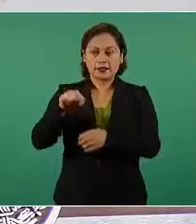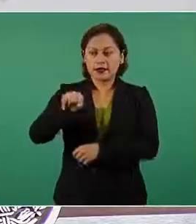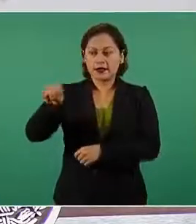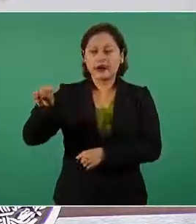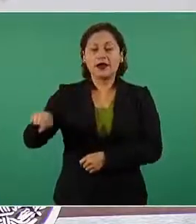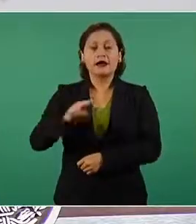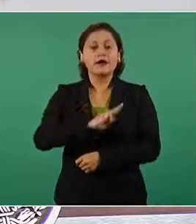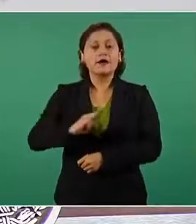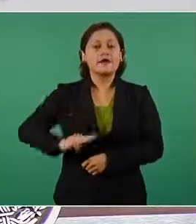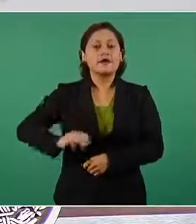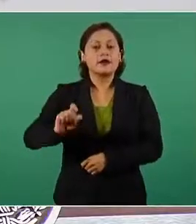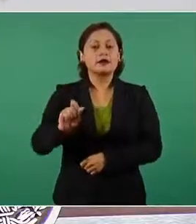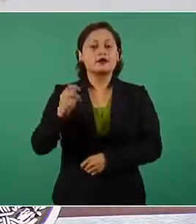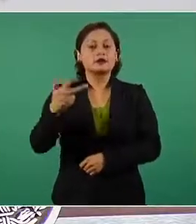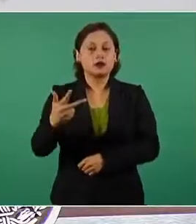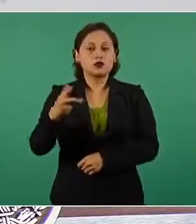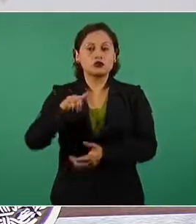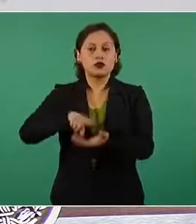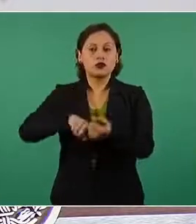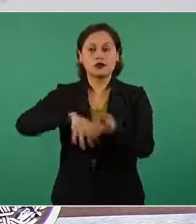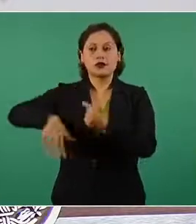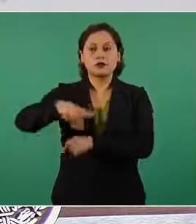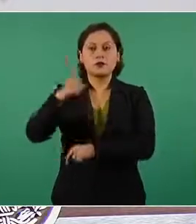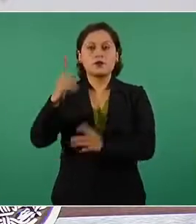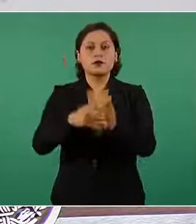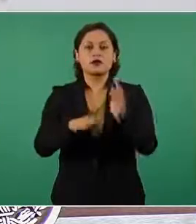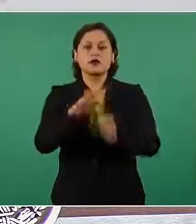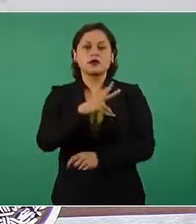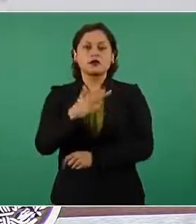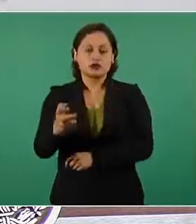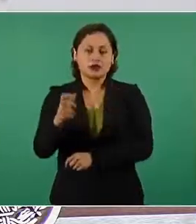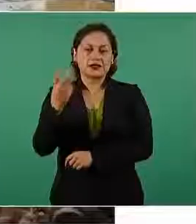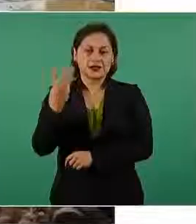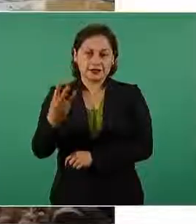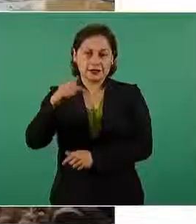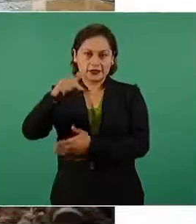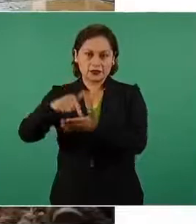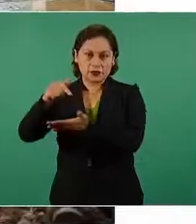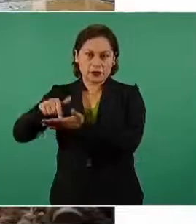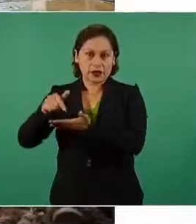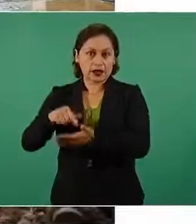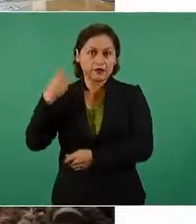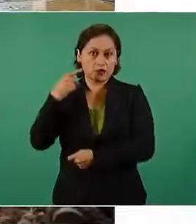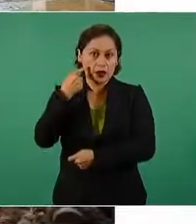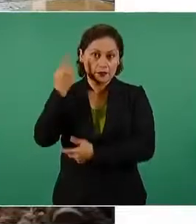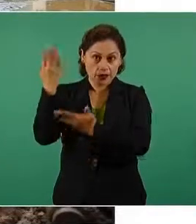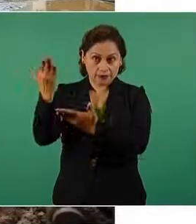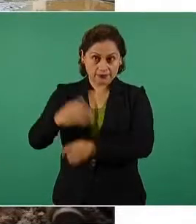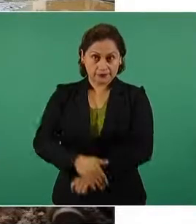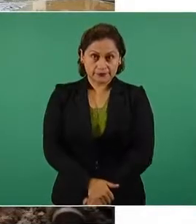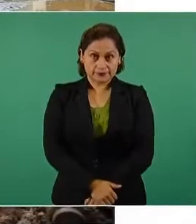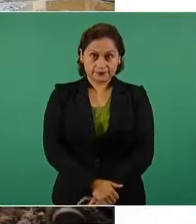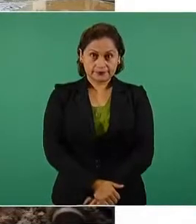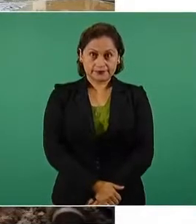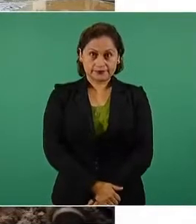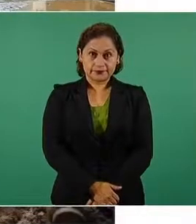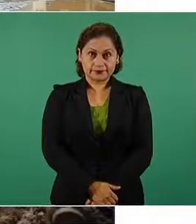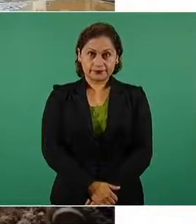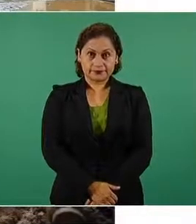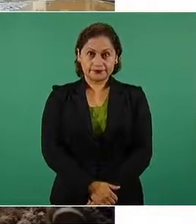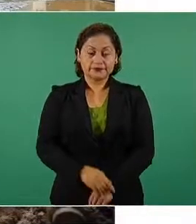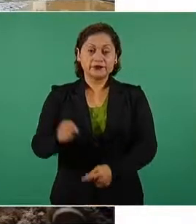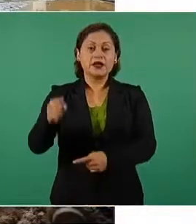municipios afectados, 1,803 localidades. En Puebla, 69 municipios,